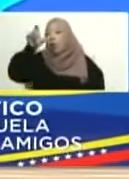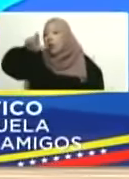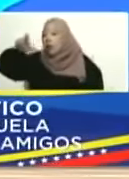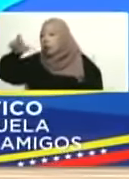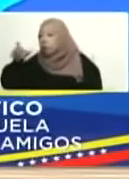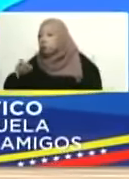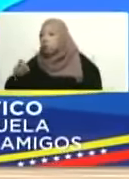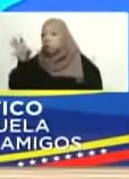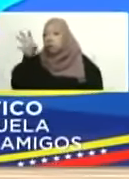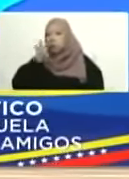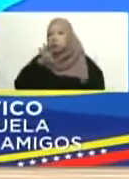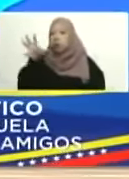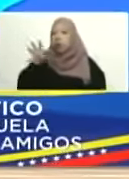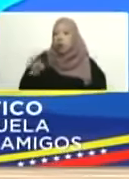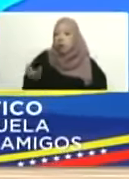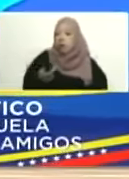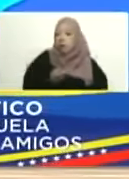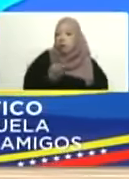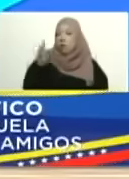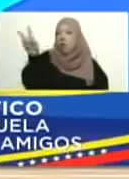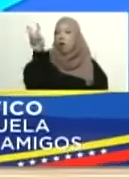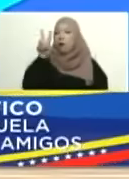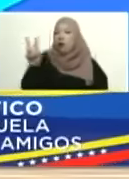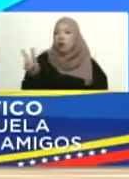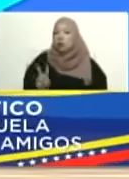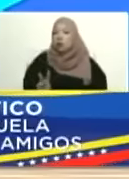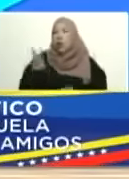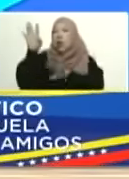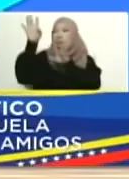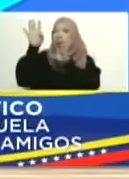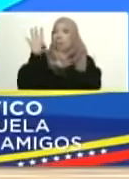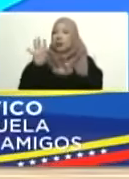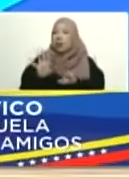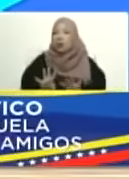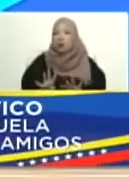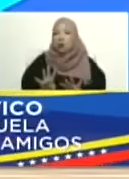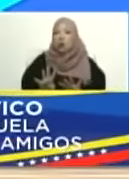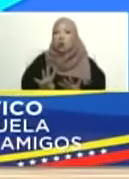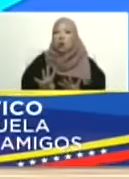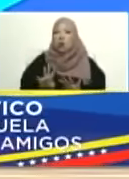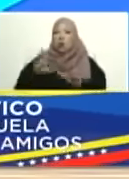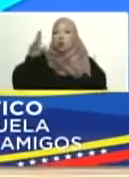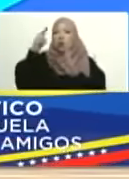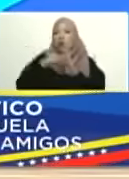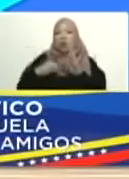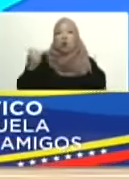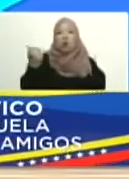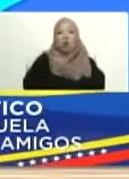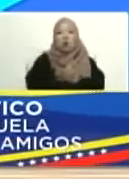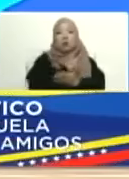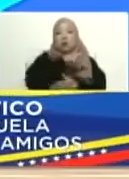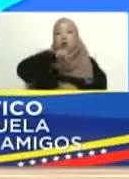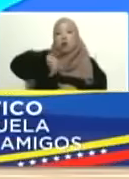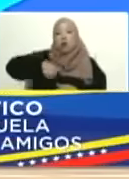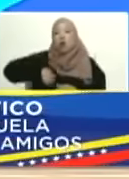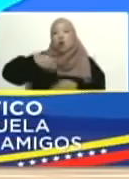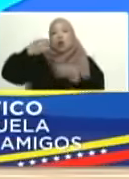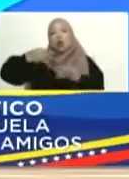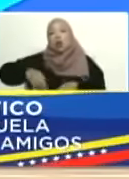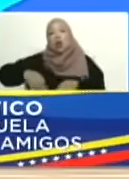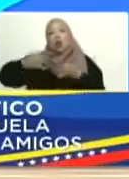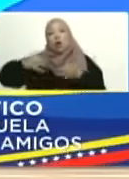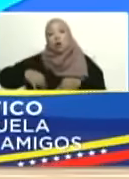del sagrado territorio de Venezuela, que no fue concedido ni premiado por ninguna potencia